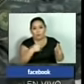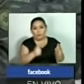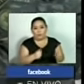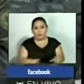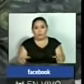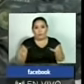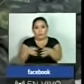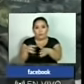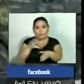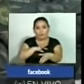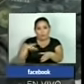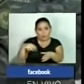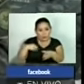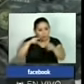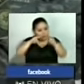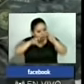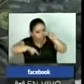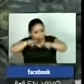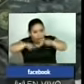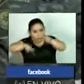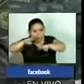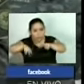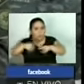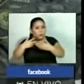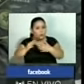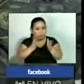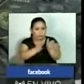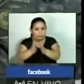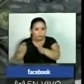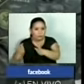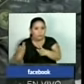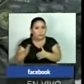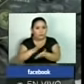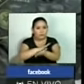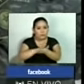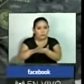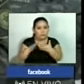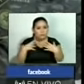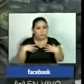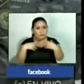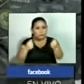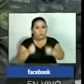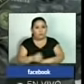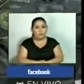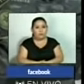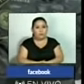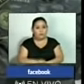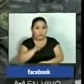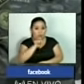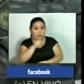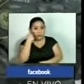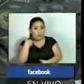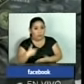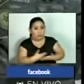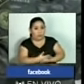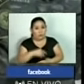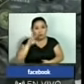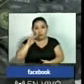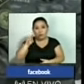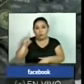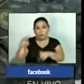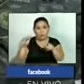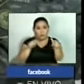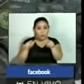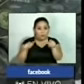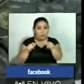familia también se le hizo todos los protocolos. Tiene un hijo de 21 años